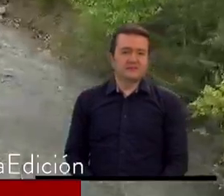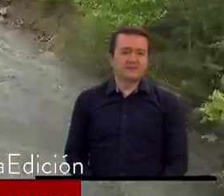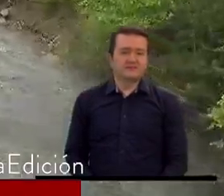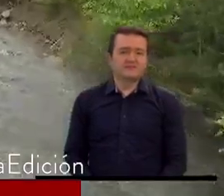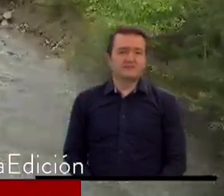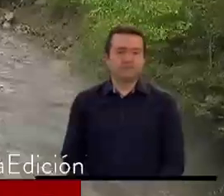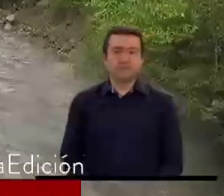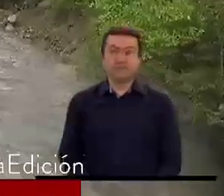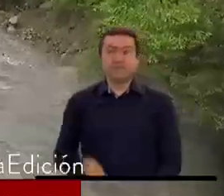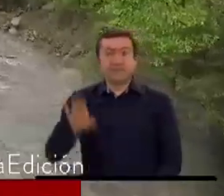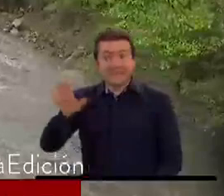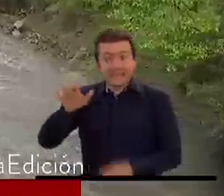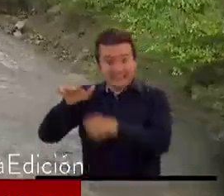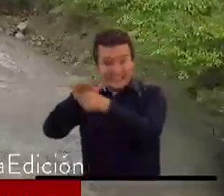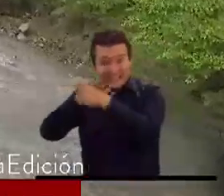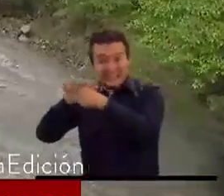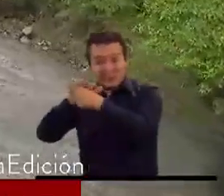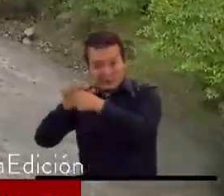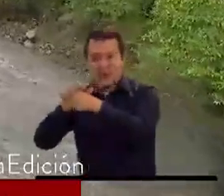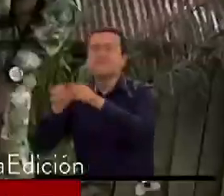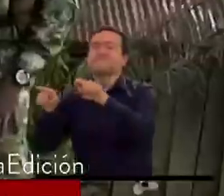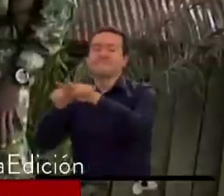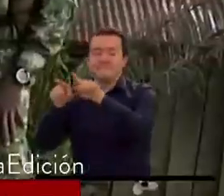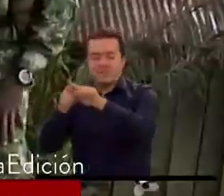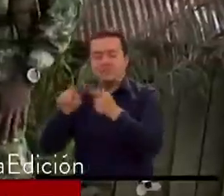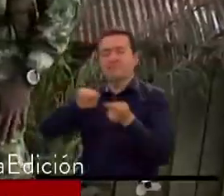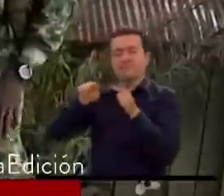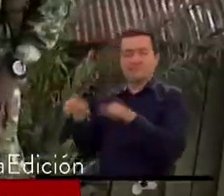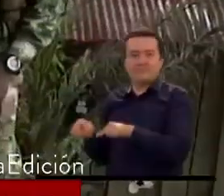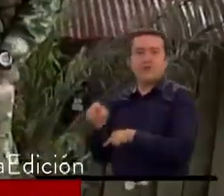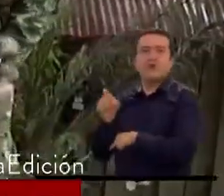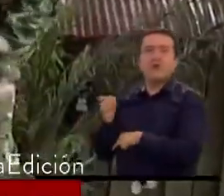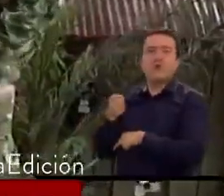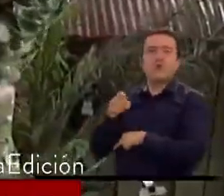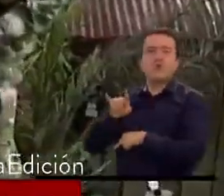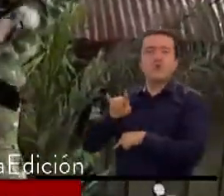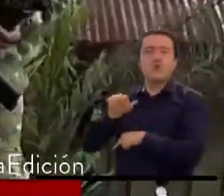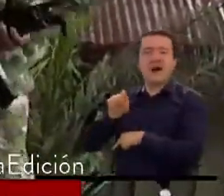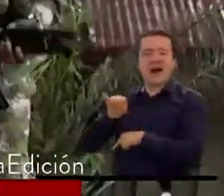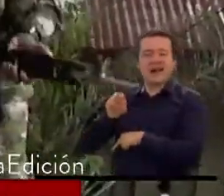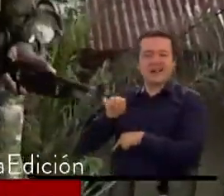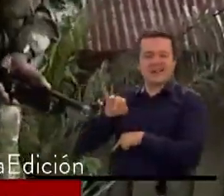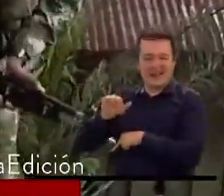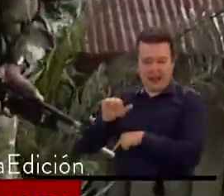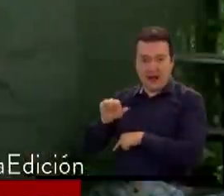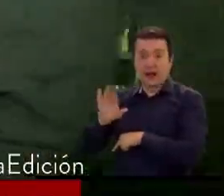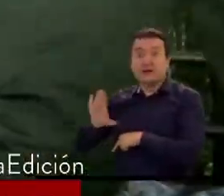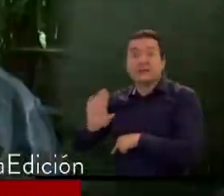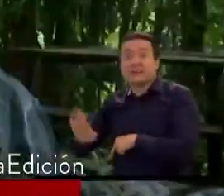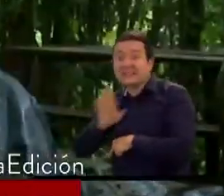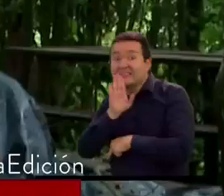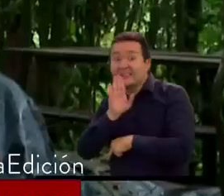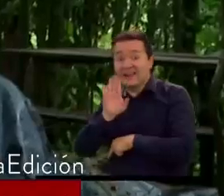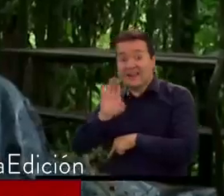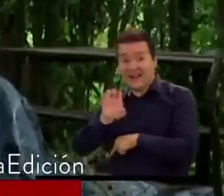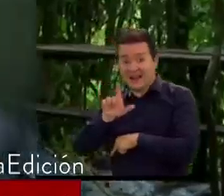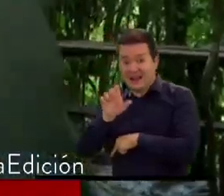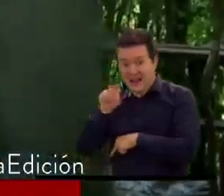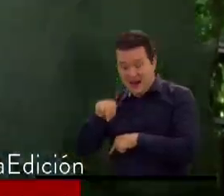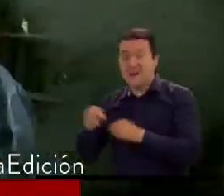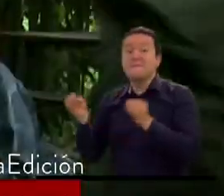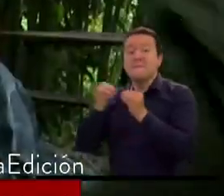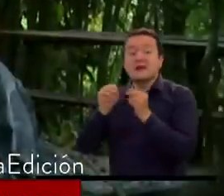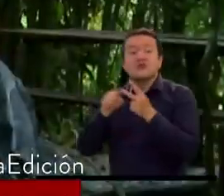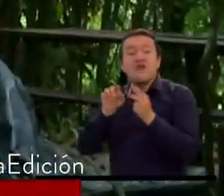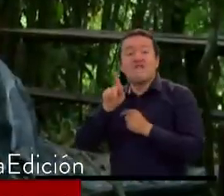La misma situación se estaría presentando en Guainía, no solo con el Ejército de Liberación Nacional, sino también con los grupos residuales de las FARC.